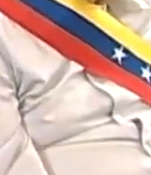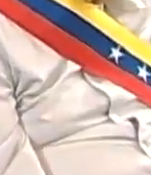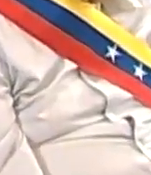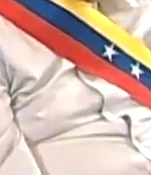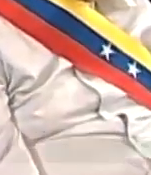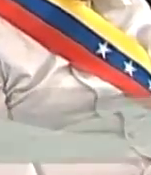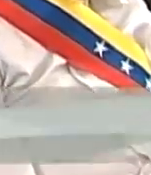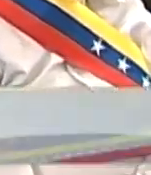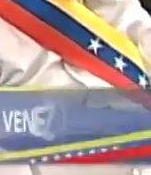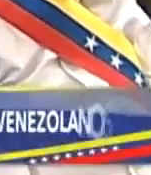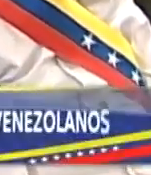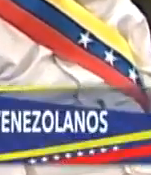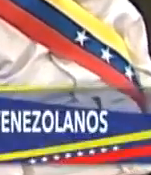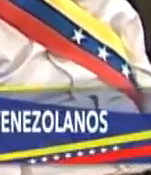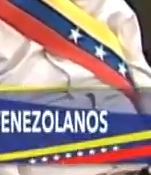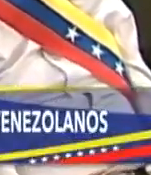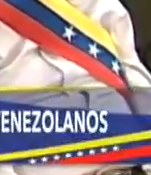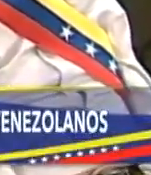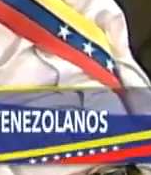Bueno, felicidades.